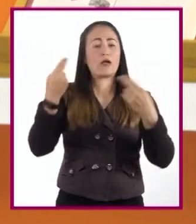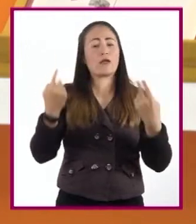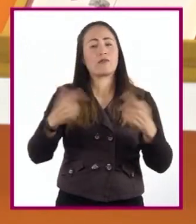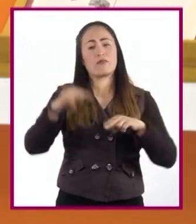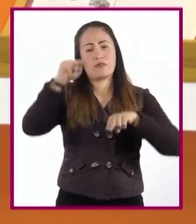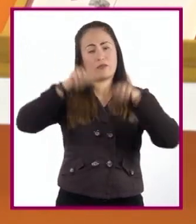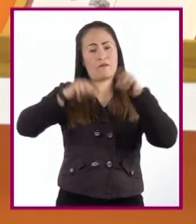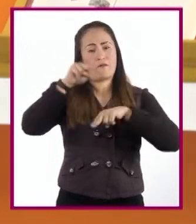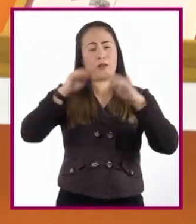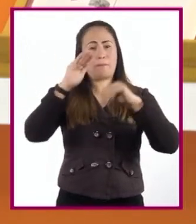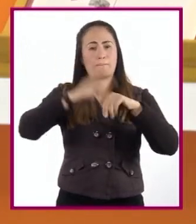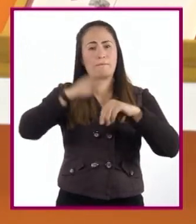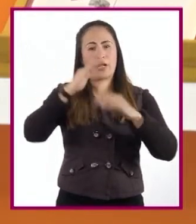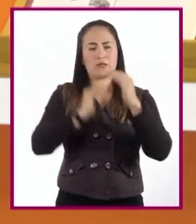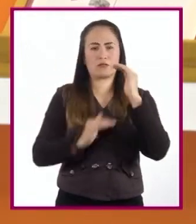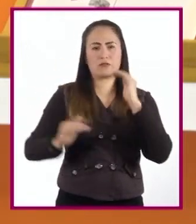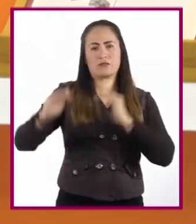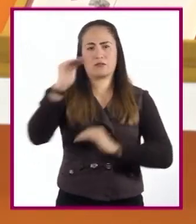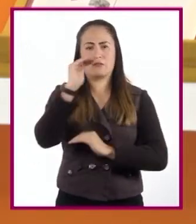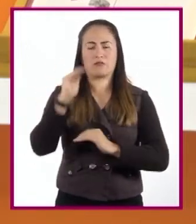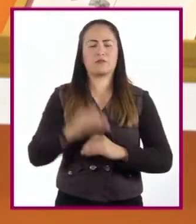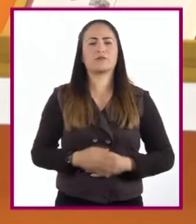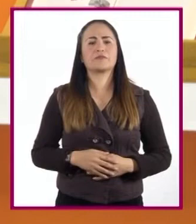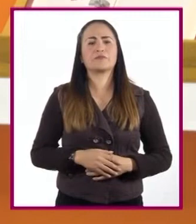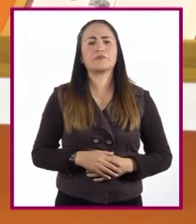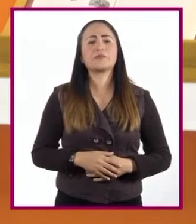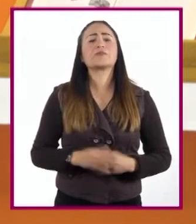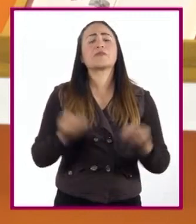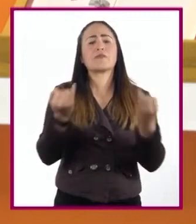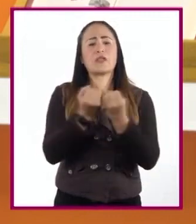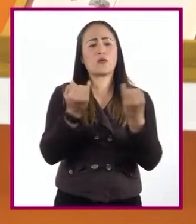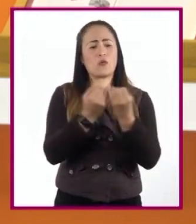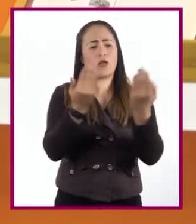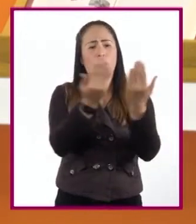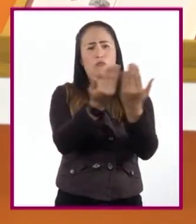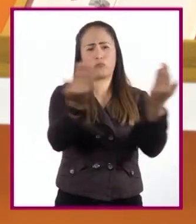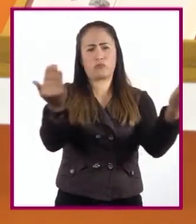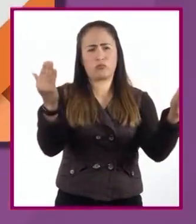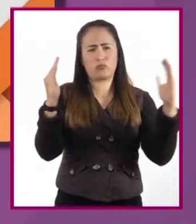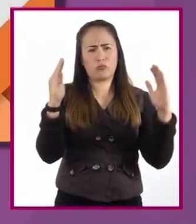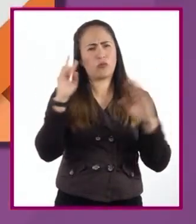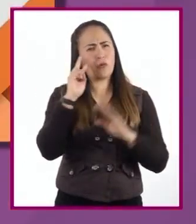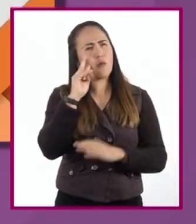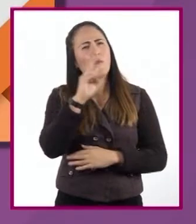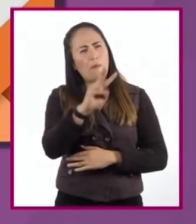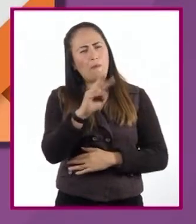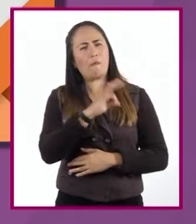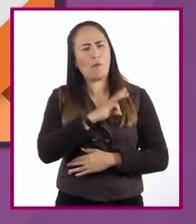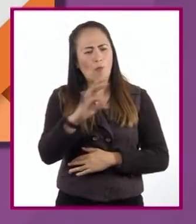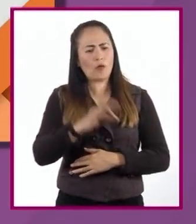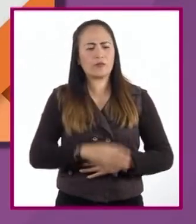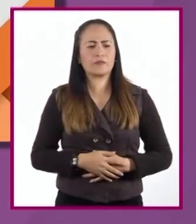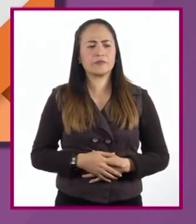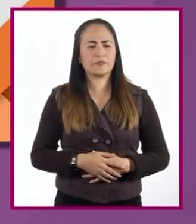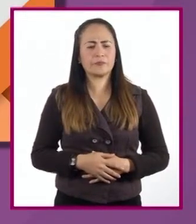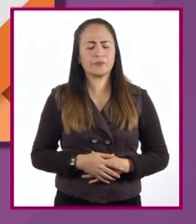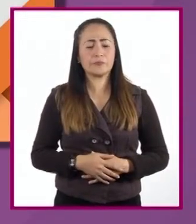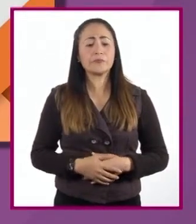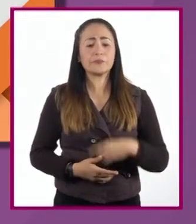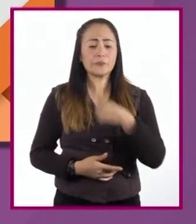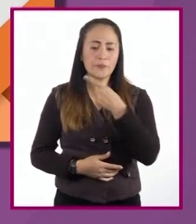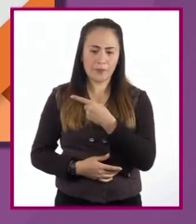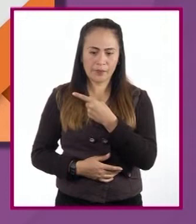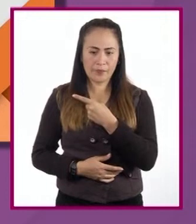jerarquía. El hallazgo de alineamientos o arranques de muros nos da cuenta de ello. Una de las primeras